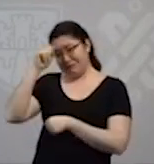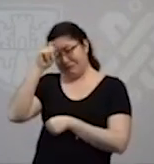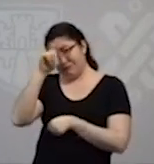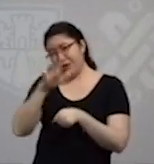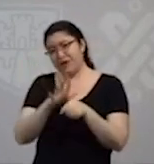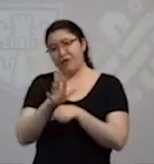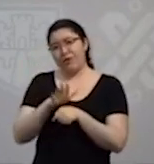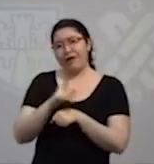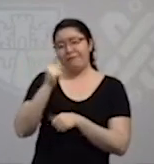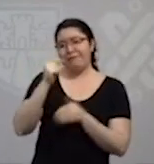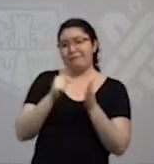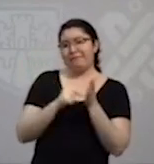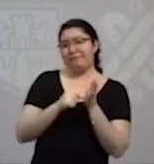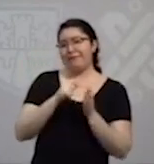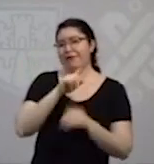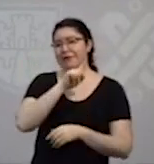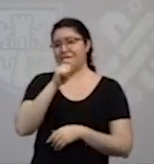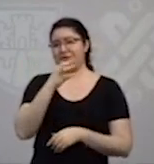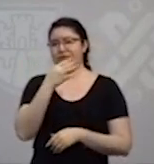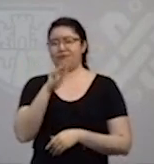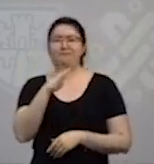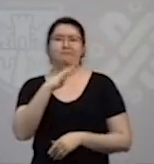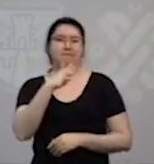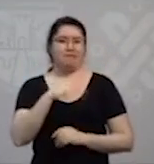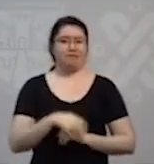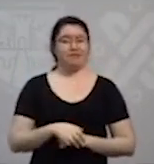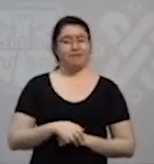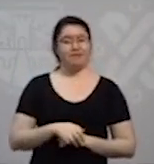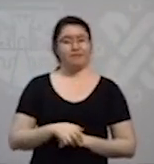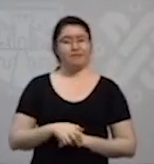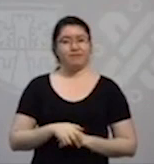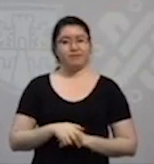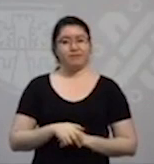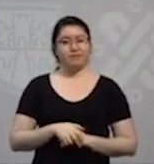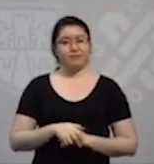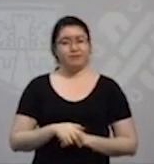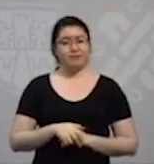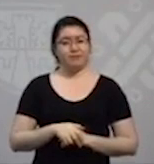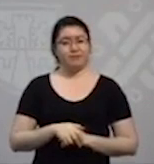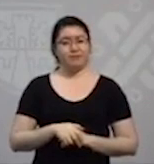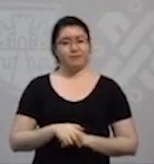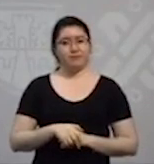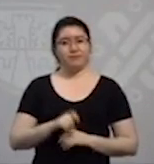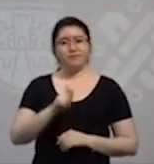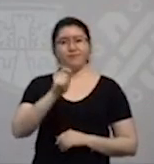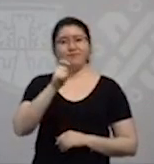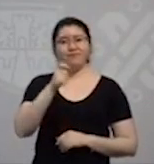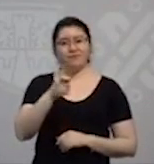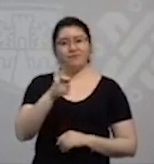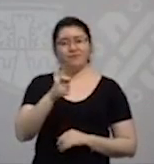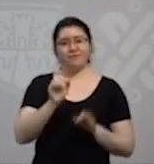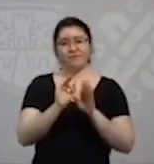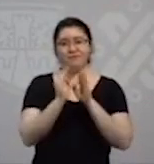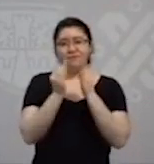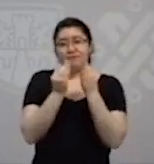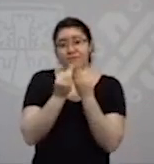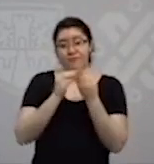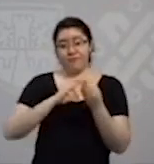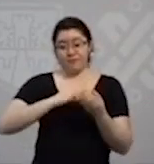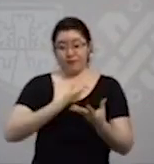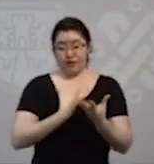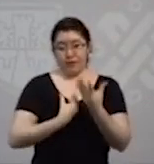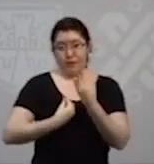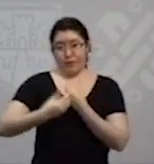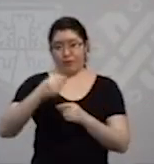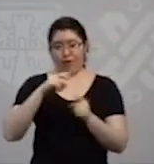1.150, 1.200 camas ocupadas. Adelante. Este es el modelo epidemiológico, que